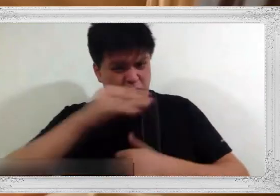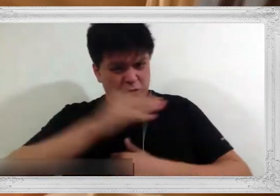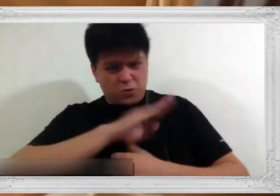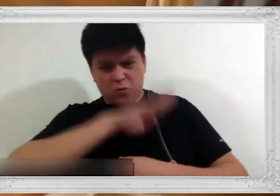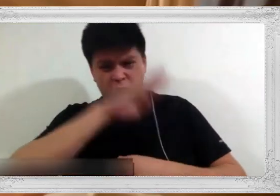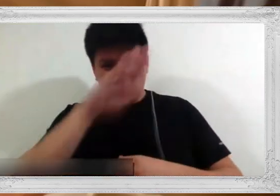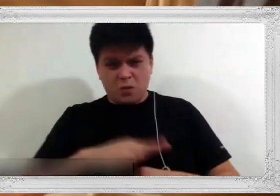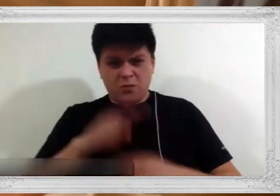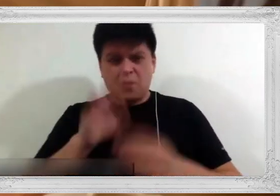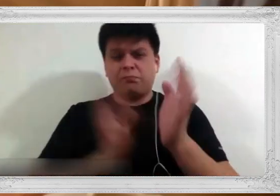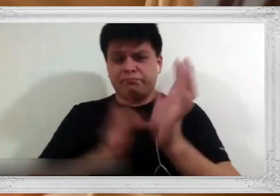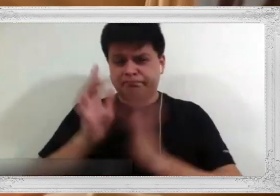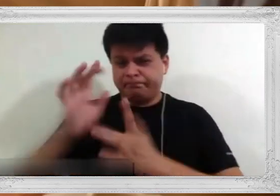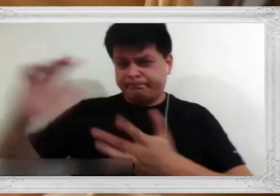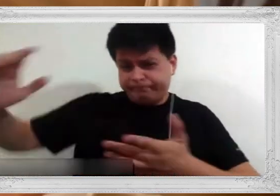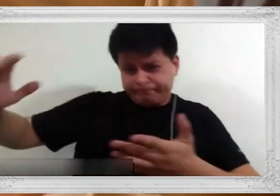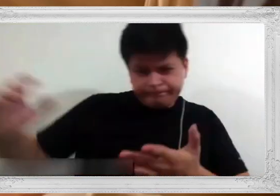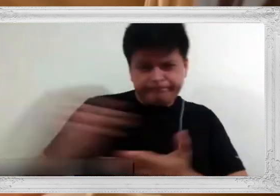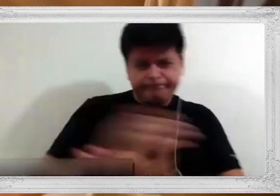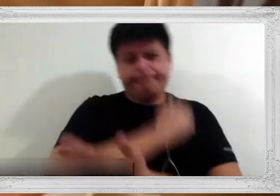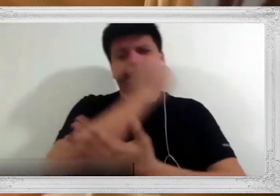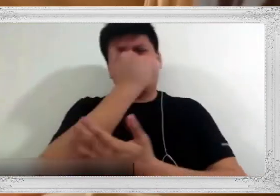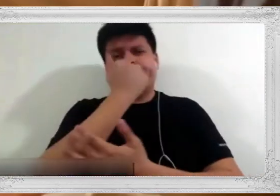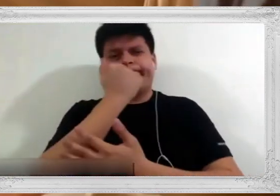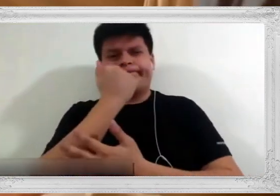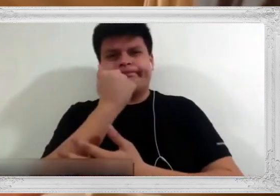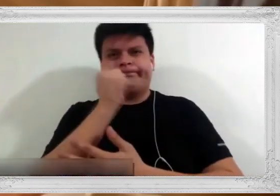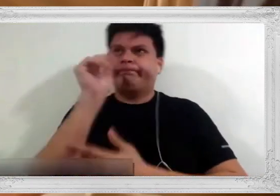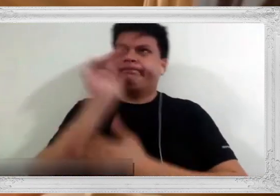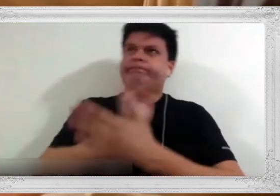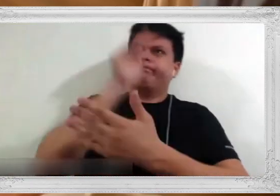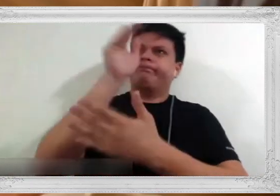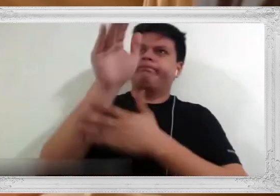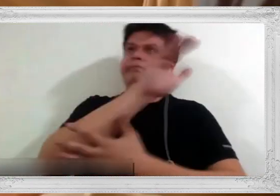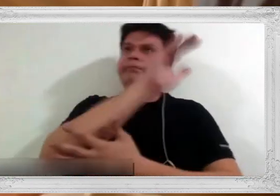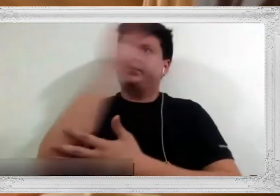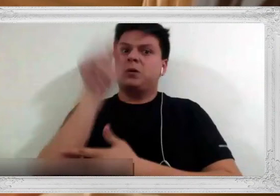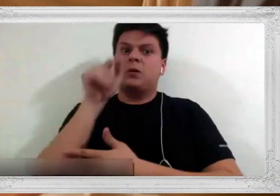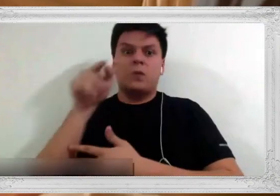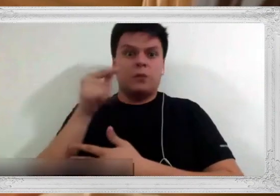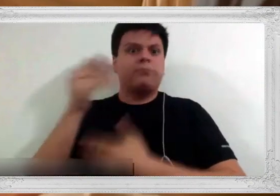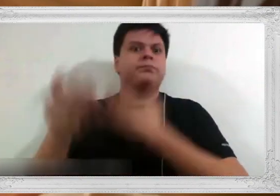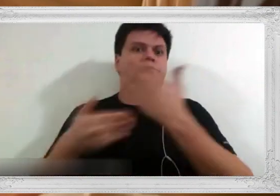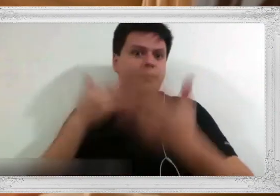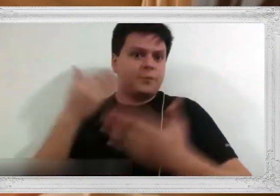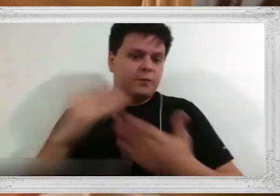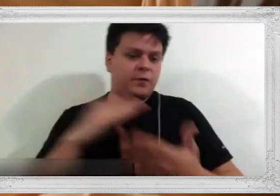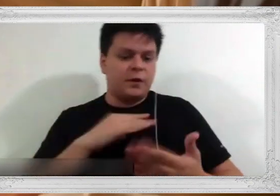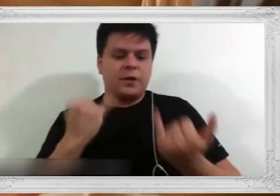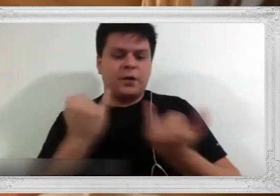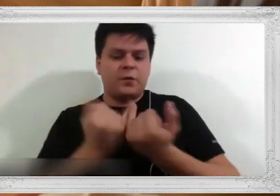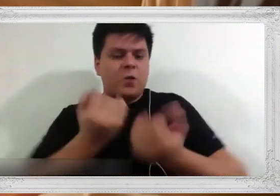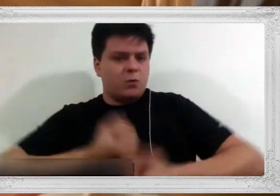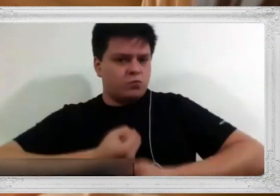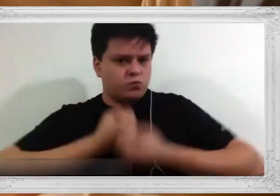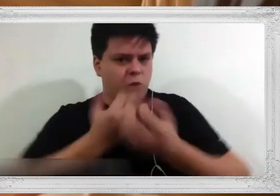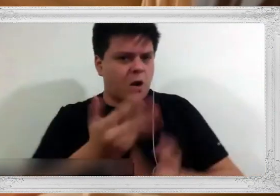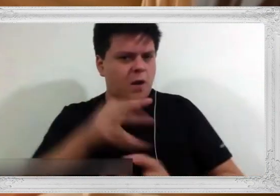último puesto, alcanza su mayor grandeza con el servicio y la entrega como don a su iglesia.